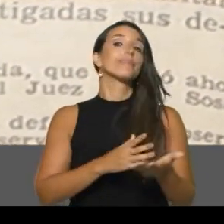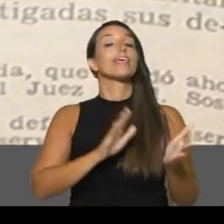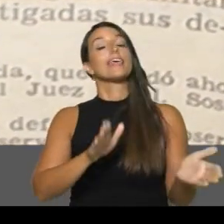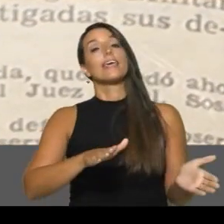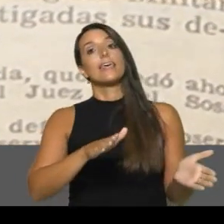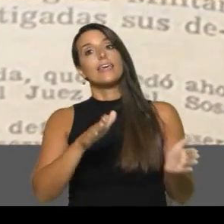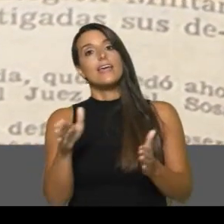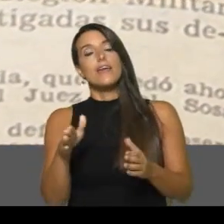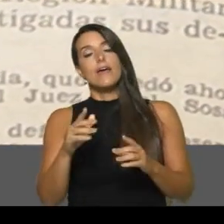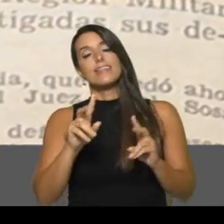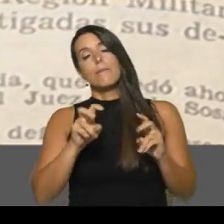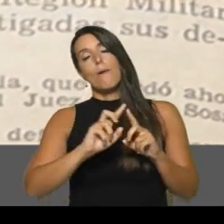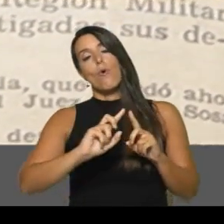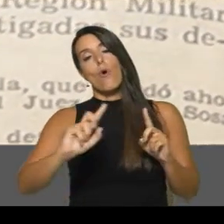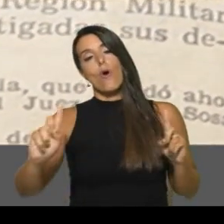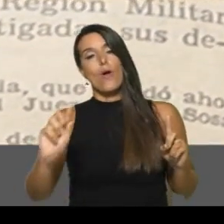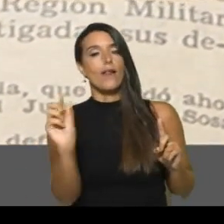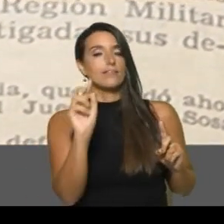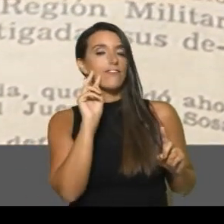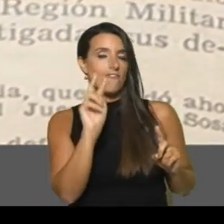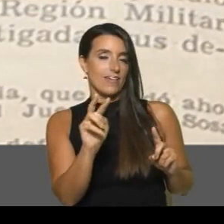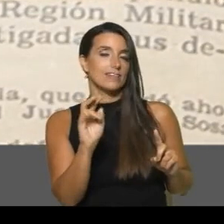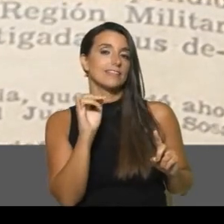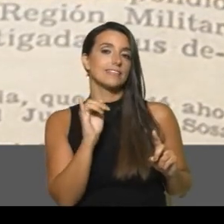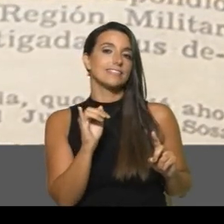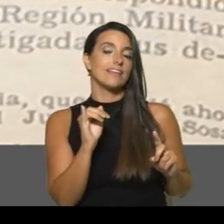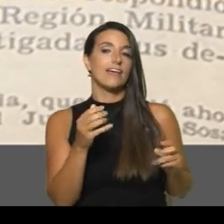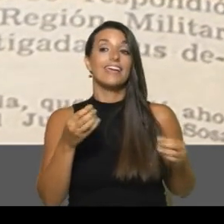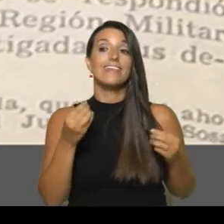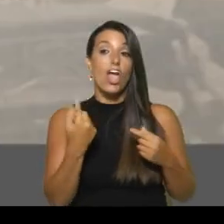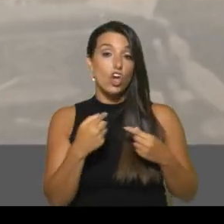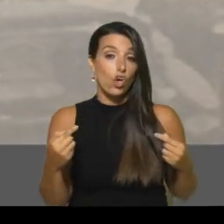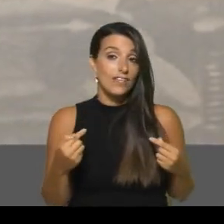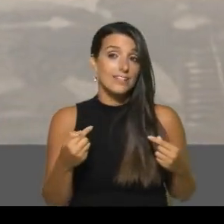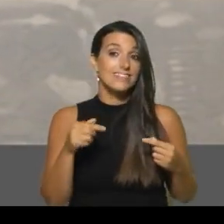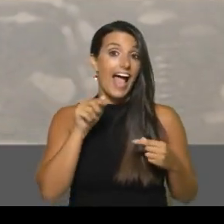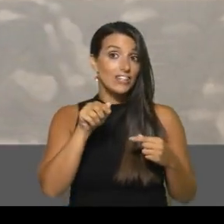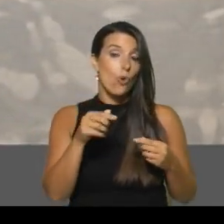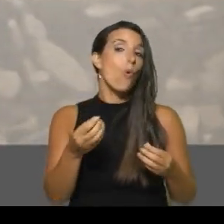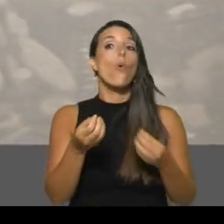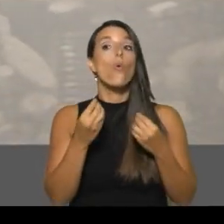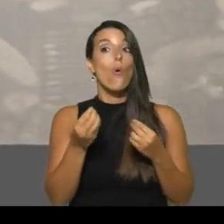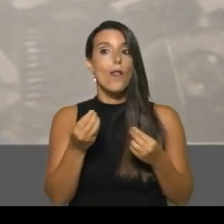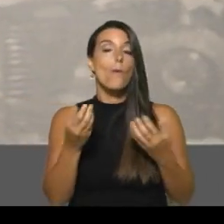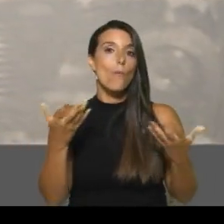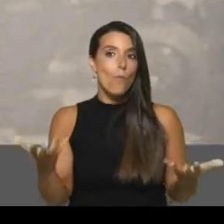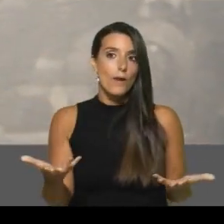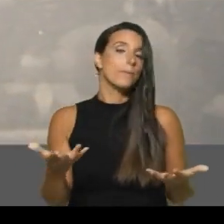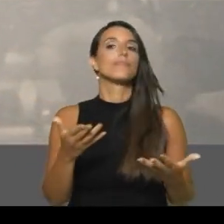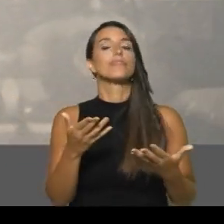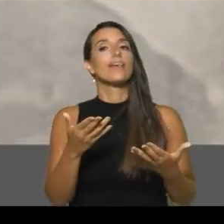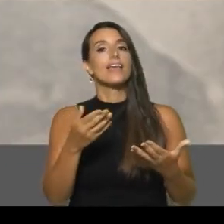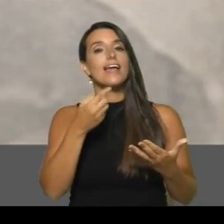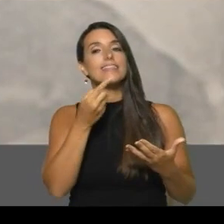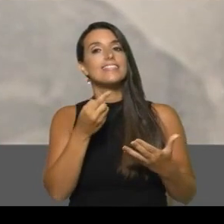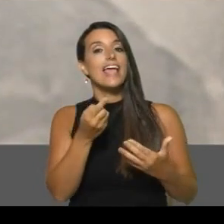es muy largo el tema pero vamos a ver un ratito qué hecho precede a este levantamiento Cuál es el levantamiento Bueno un nombre